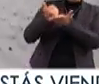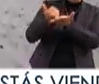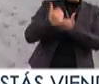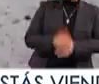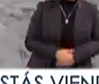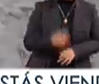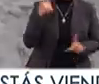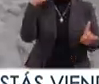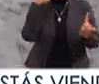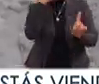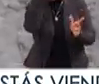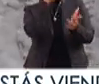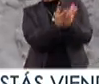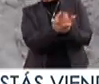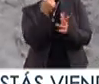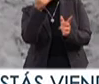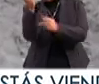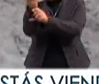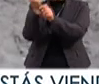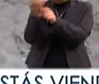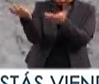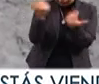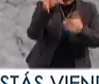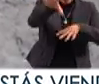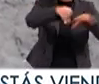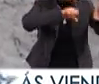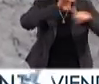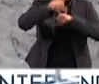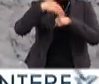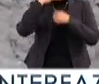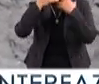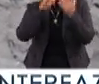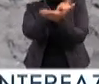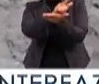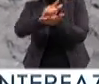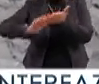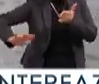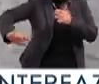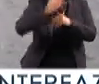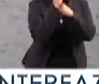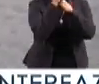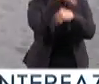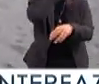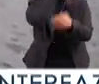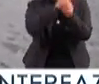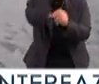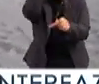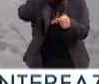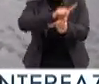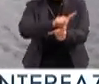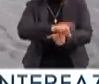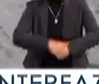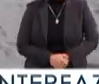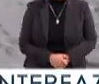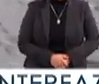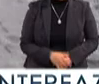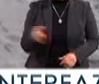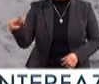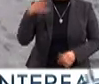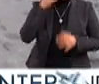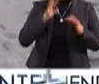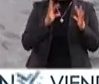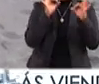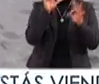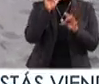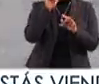El reto no era solamente una invitación a recolectar basura era limpiar el país entero en un solo día El fundador